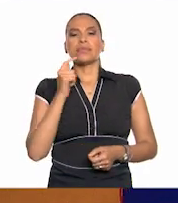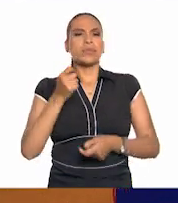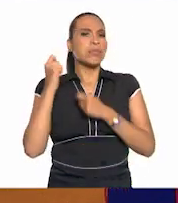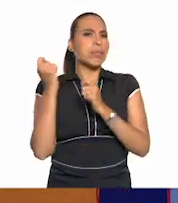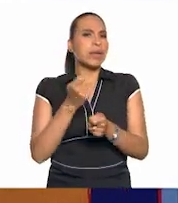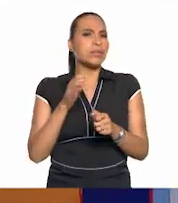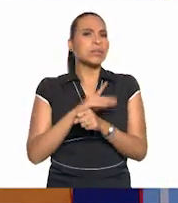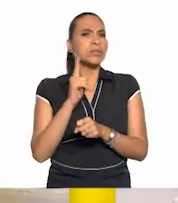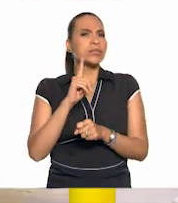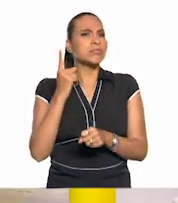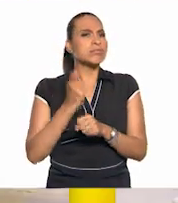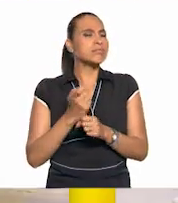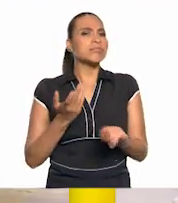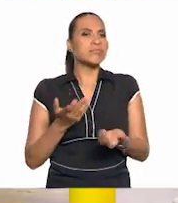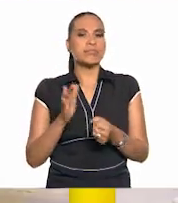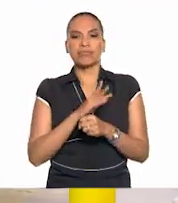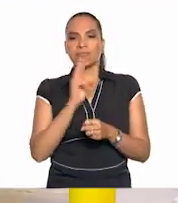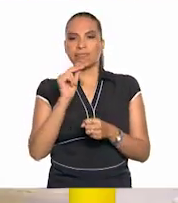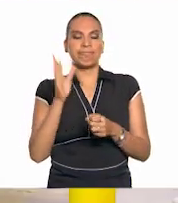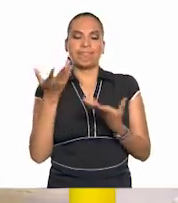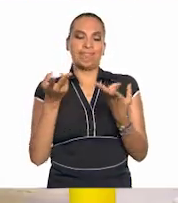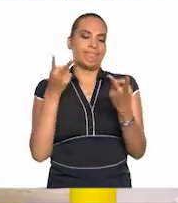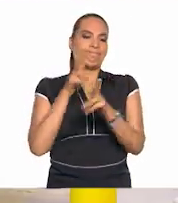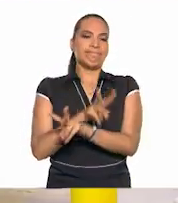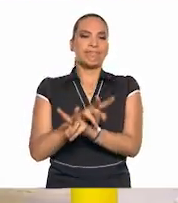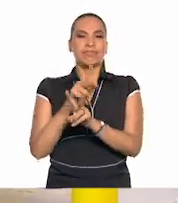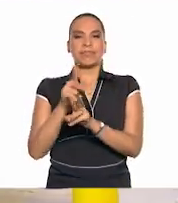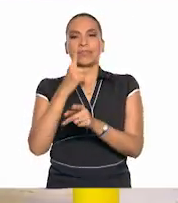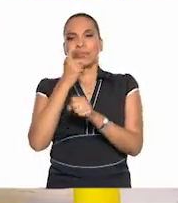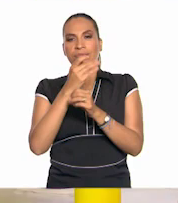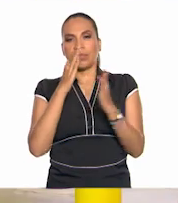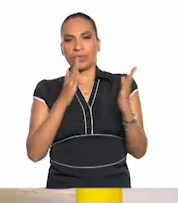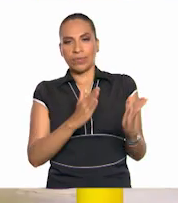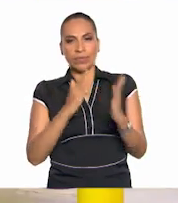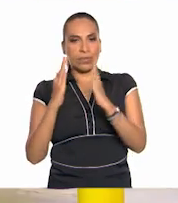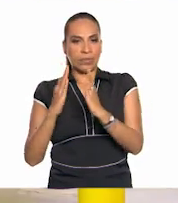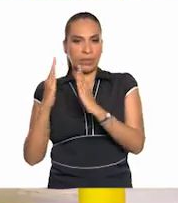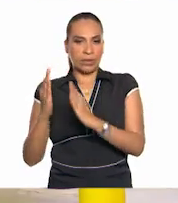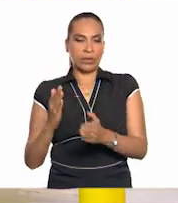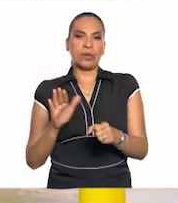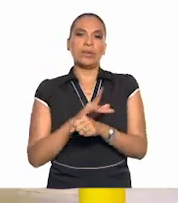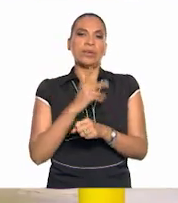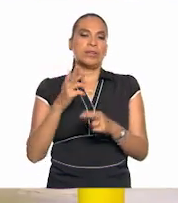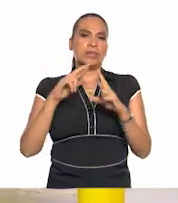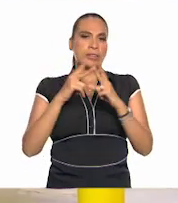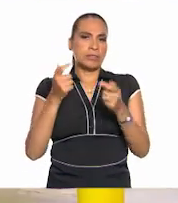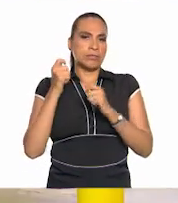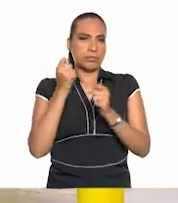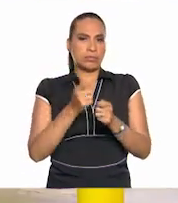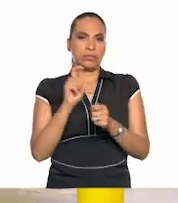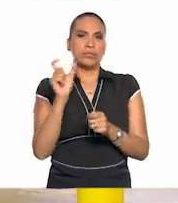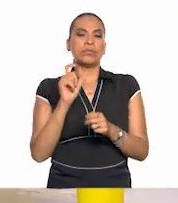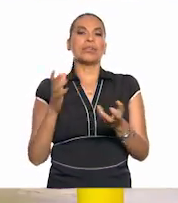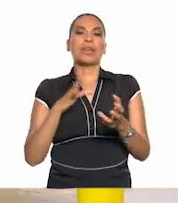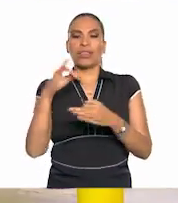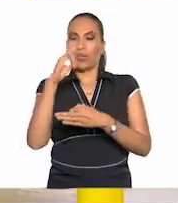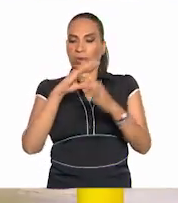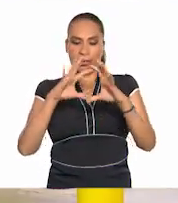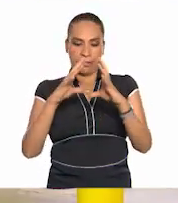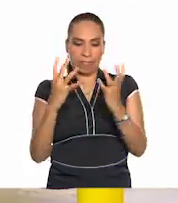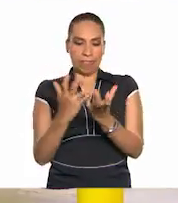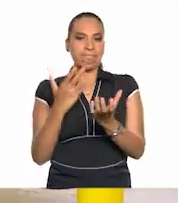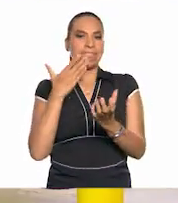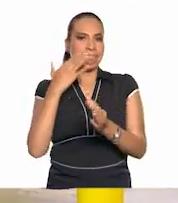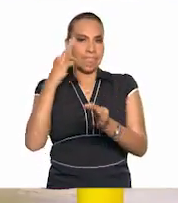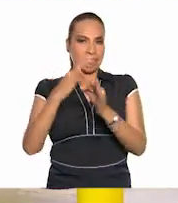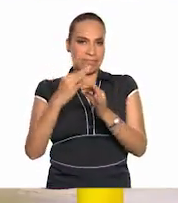por ejemplo? Porque entonces nos saltamos un paso. Porque ya se rompen con un palo cuando ya está hecha